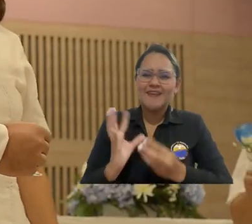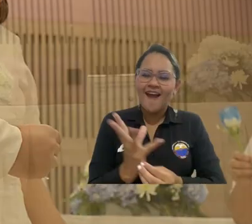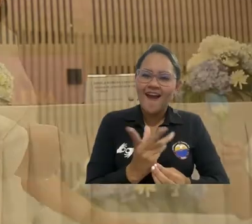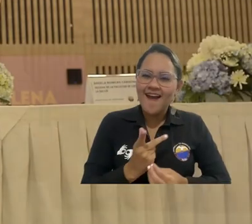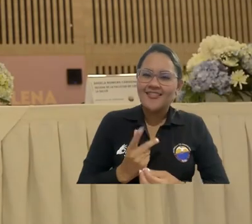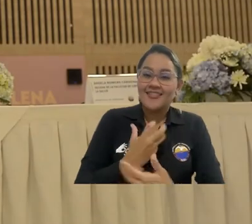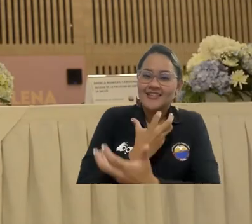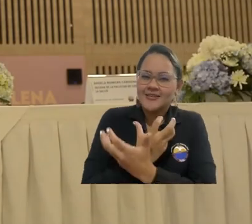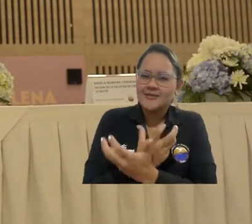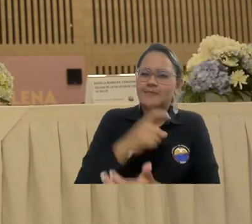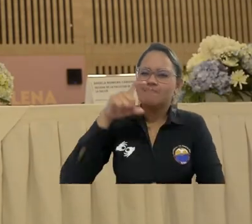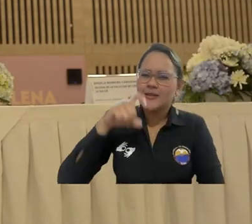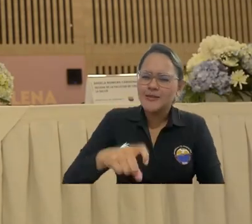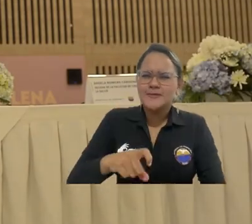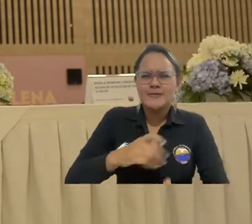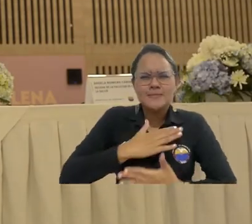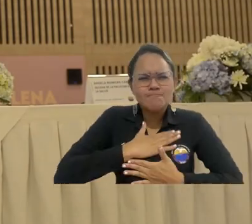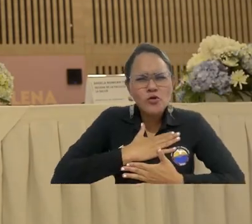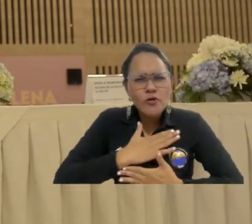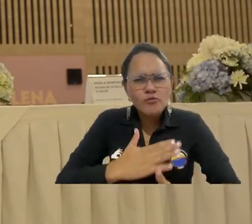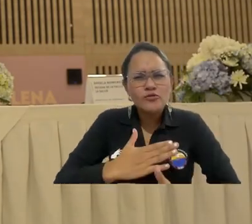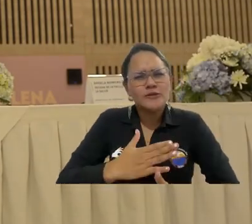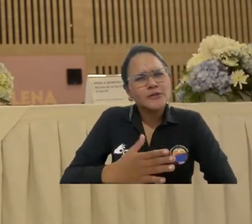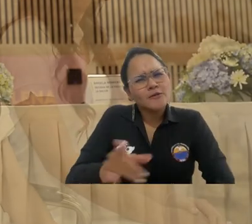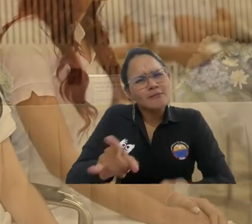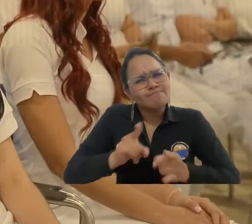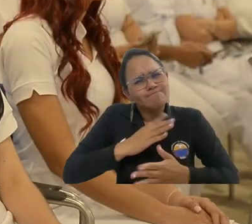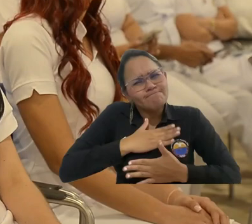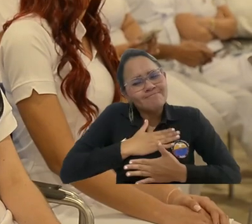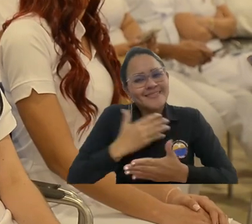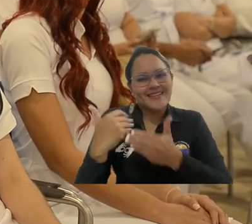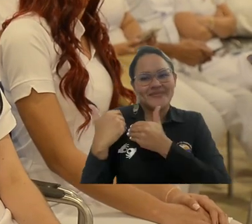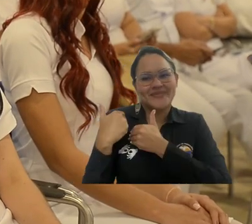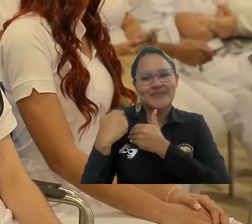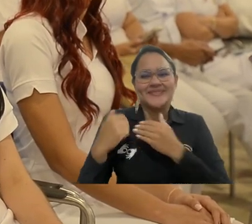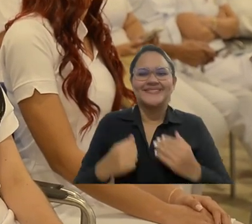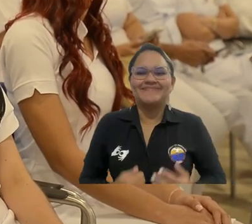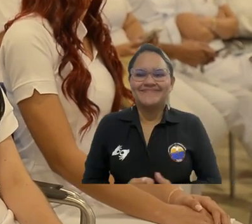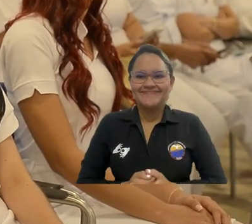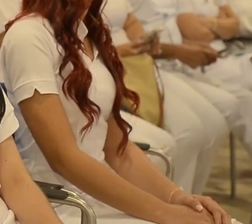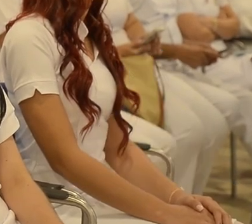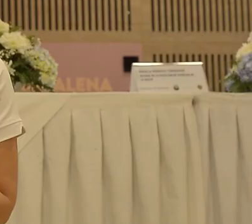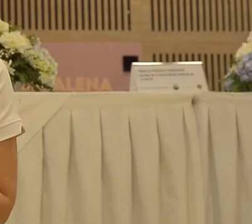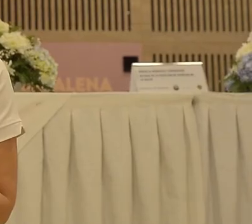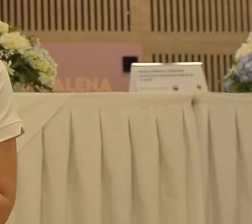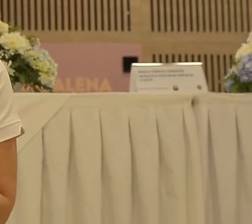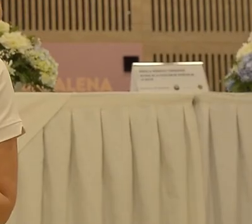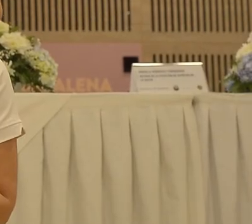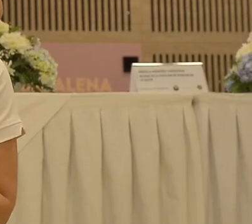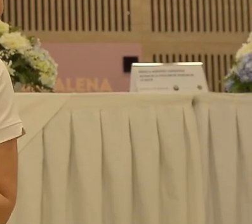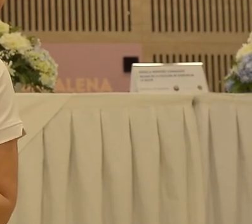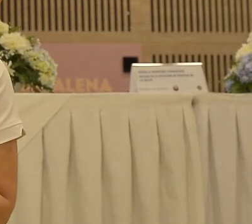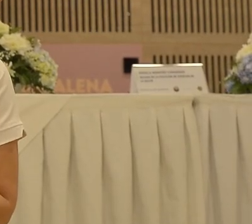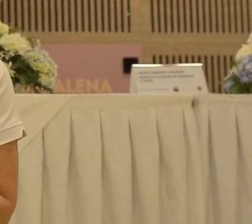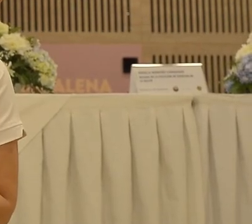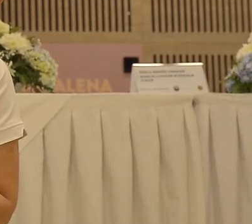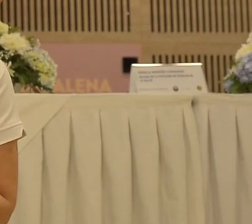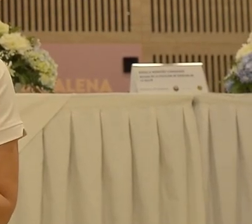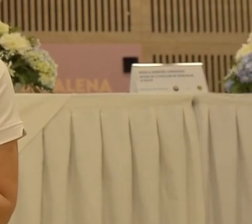Nuestra madre nos enseñó que la enfermería es un arte y una ciencia que requiere dedicación, compasión y